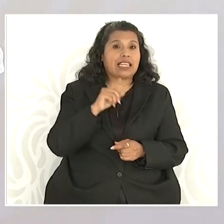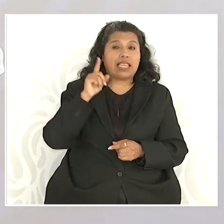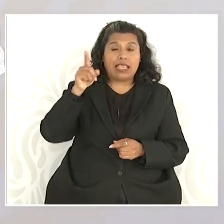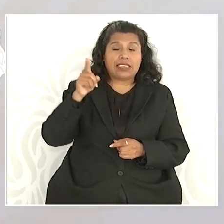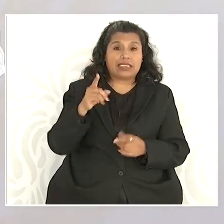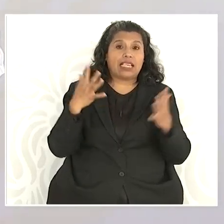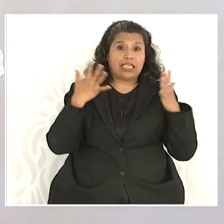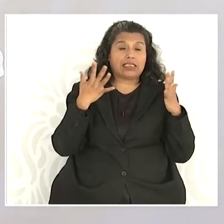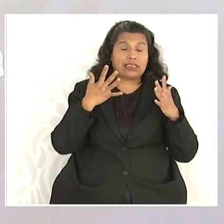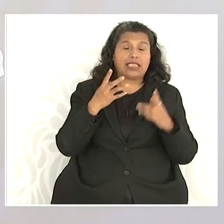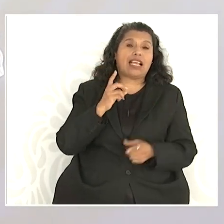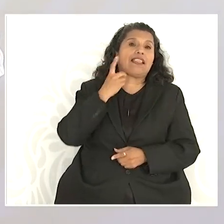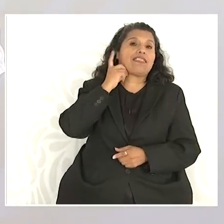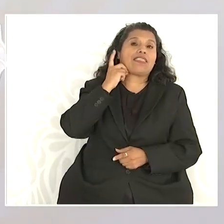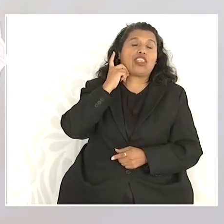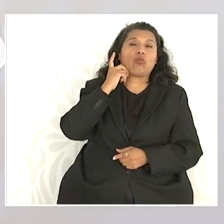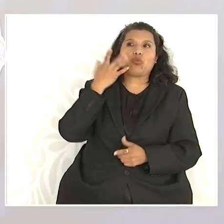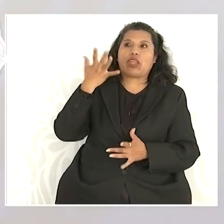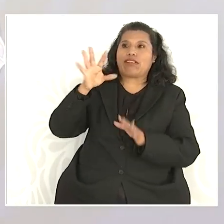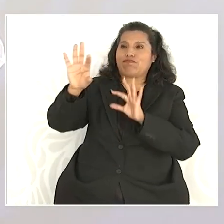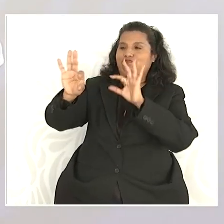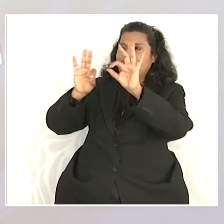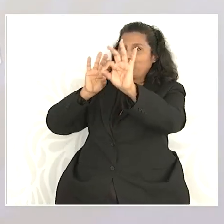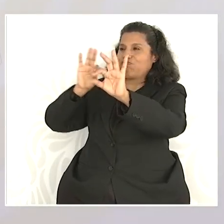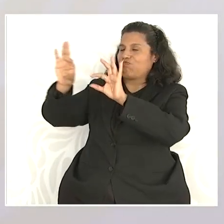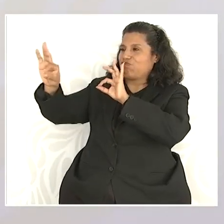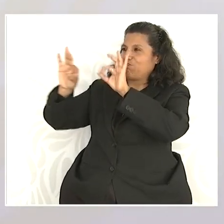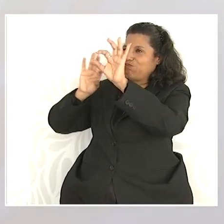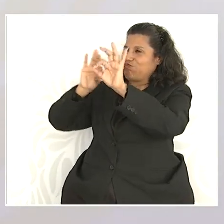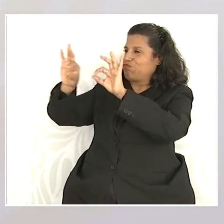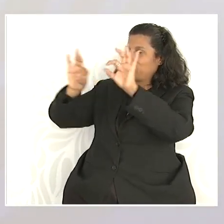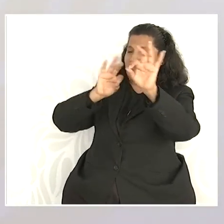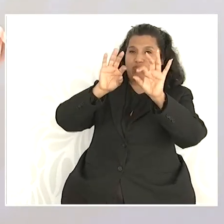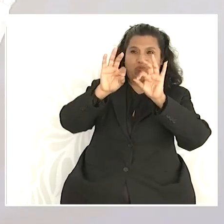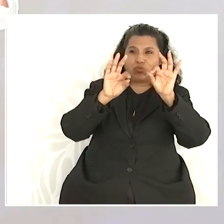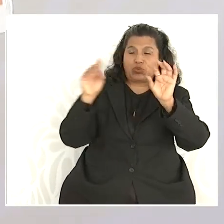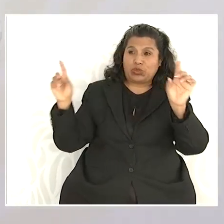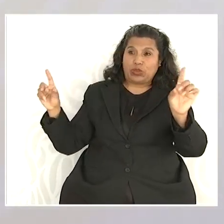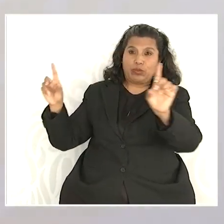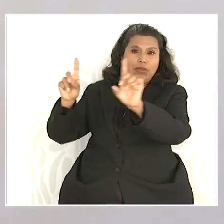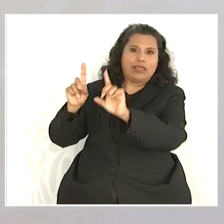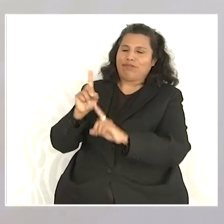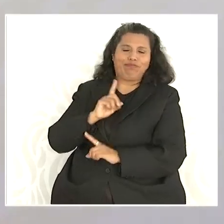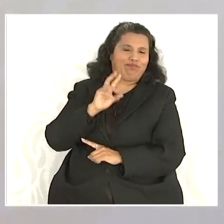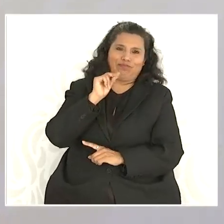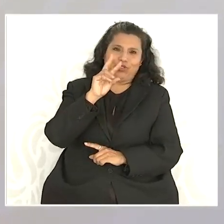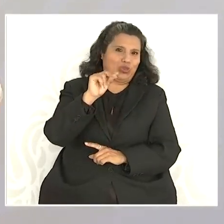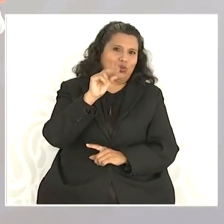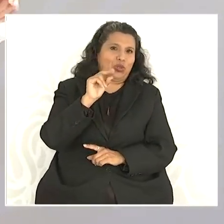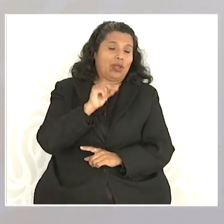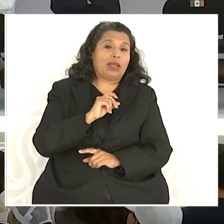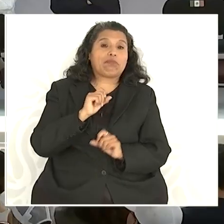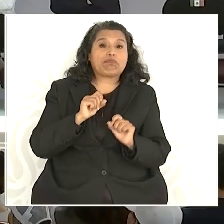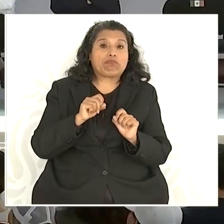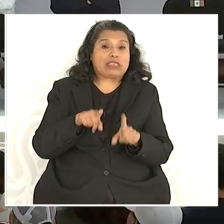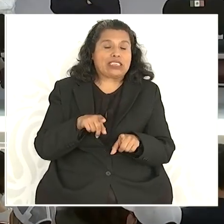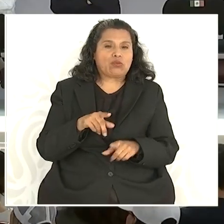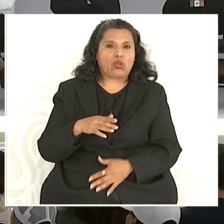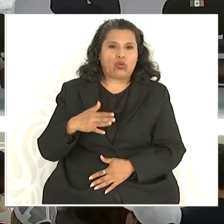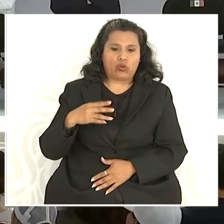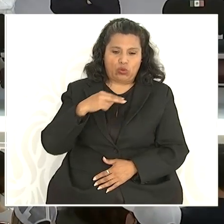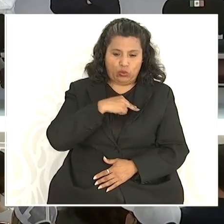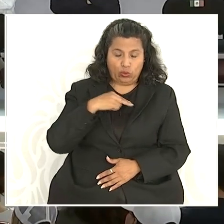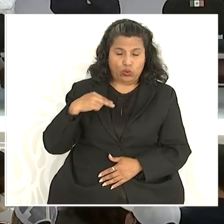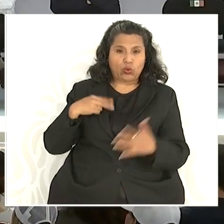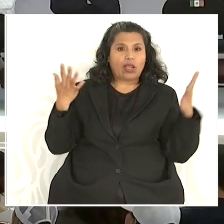el Senado de la República o por el propio Poder Judicial, sino que sean elegidos por el pueblo